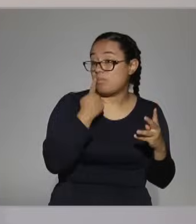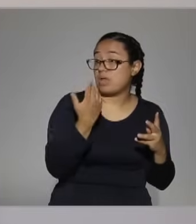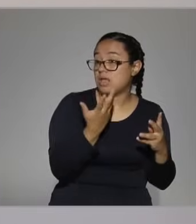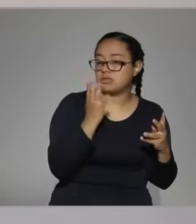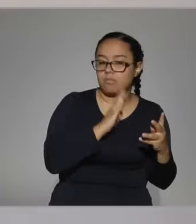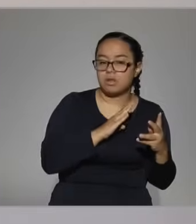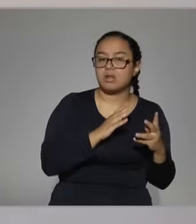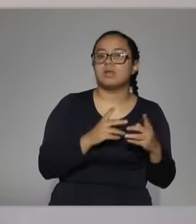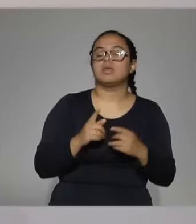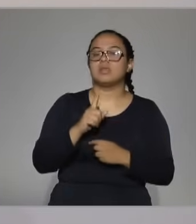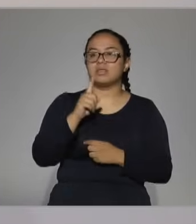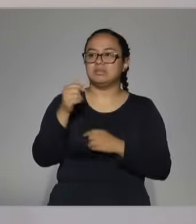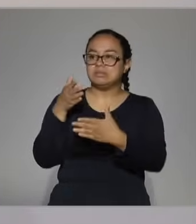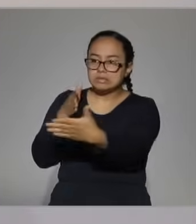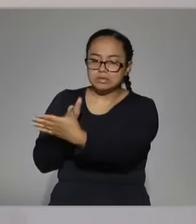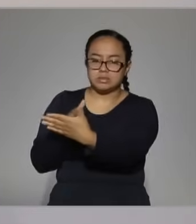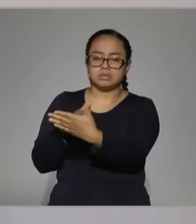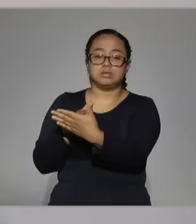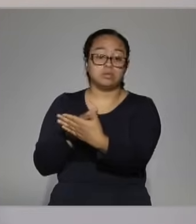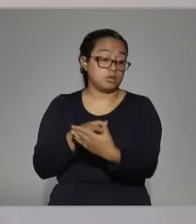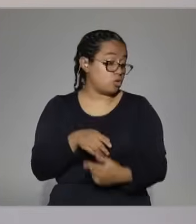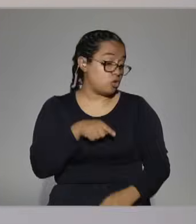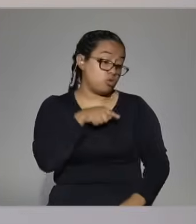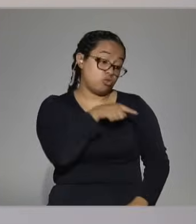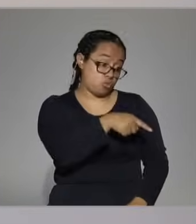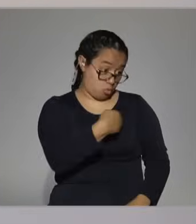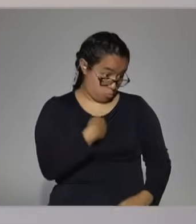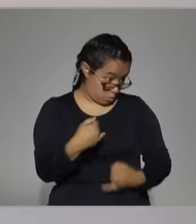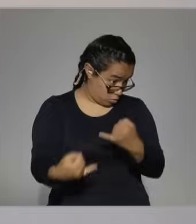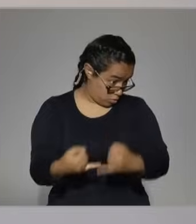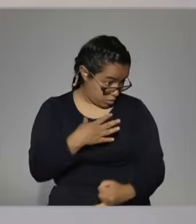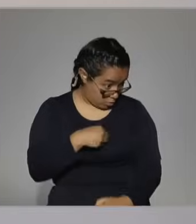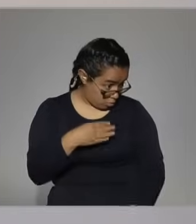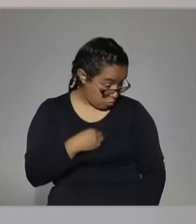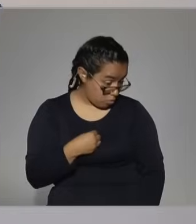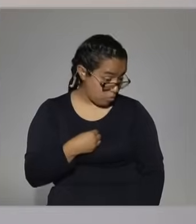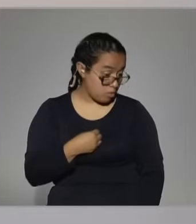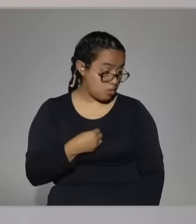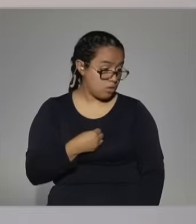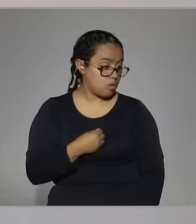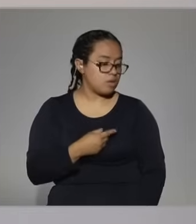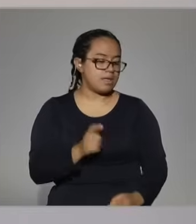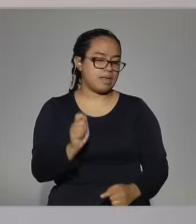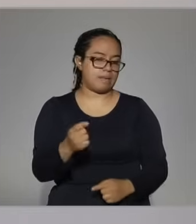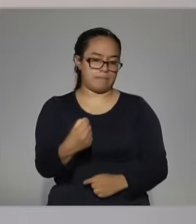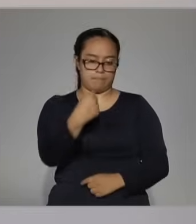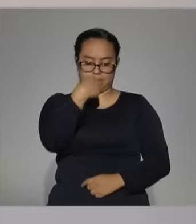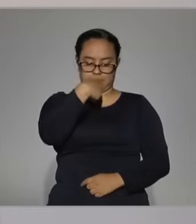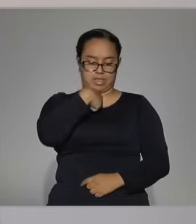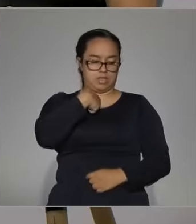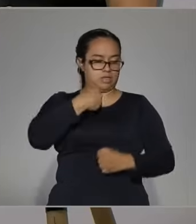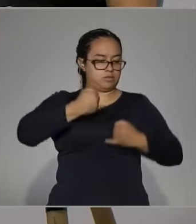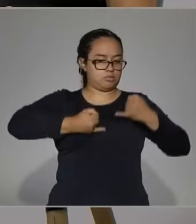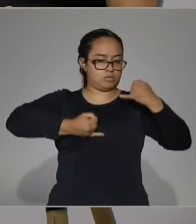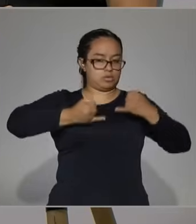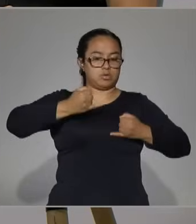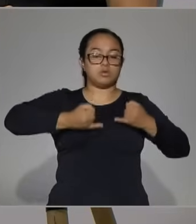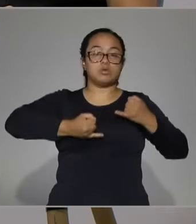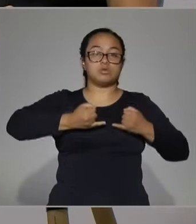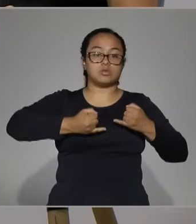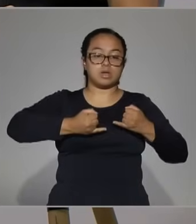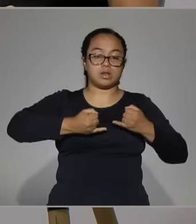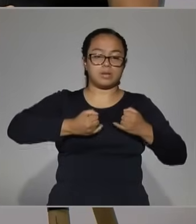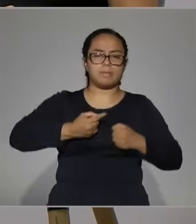te vas a enfrentar con una pared porque la otra persona va a decir, usted no está juzgando a mi hijo, me está juzgando a mí. Entonces, lo que tenemos que